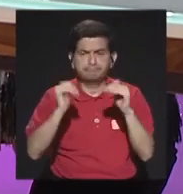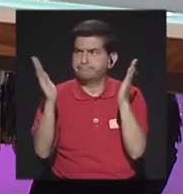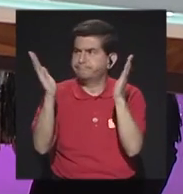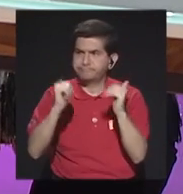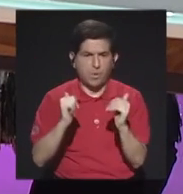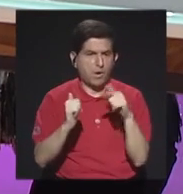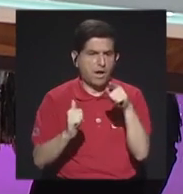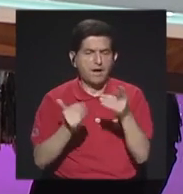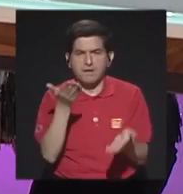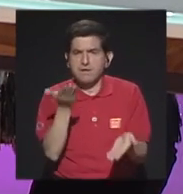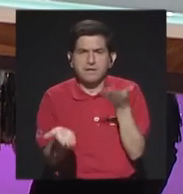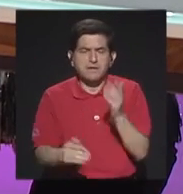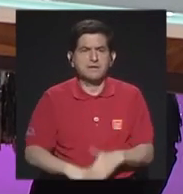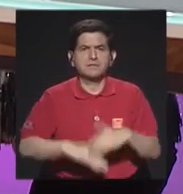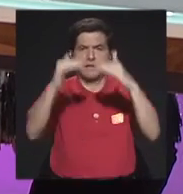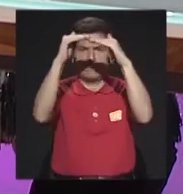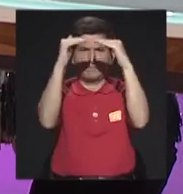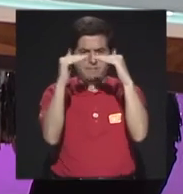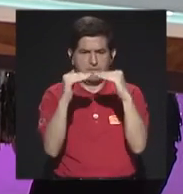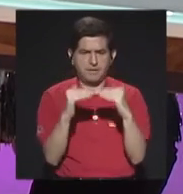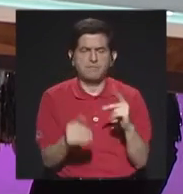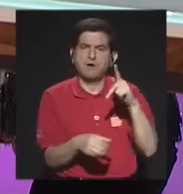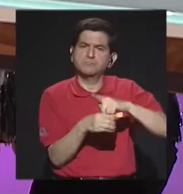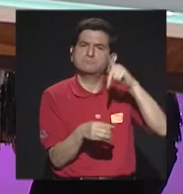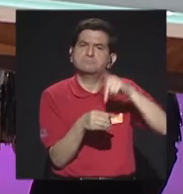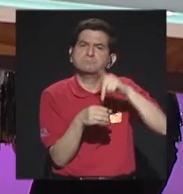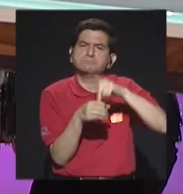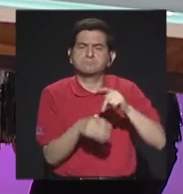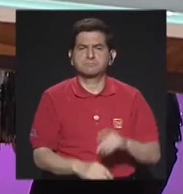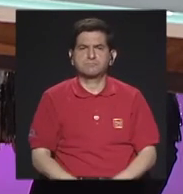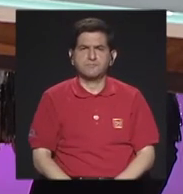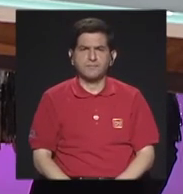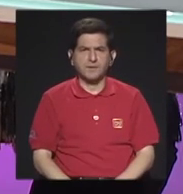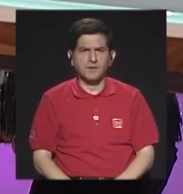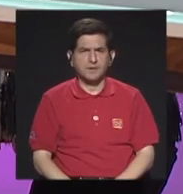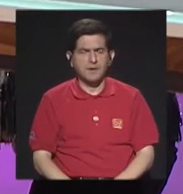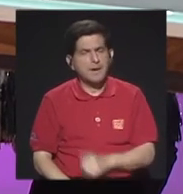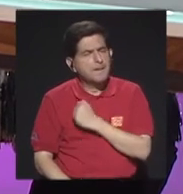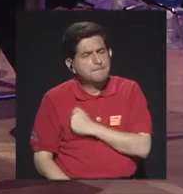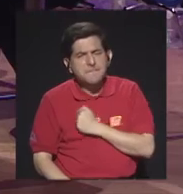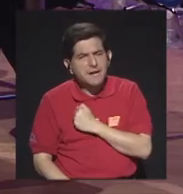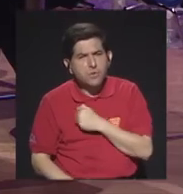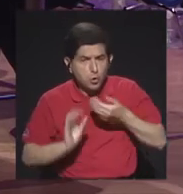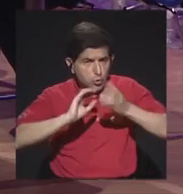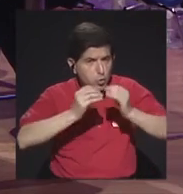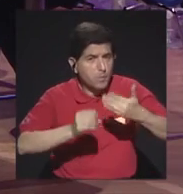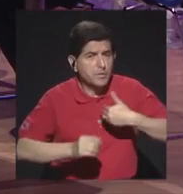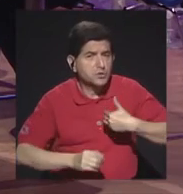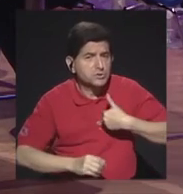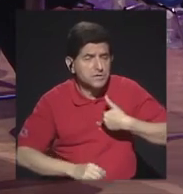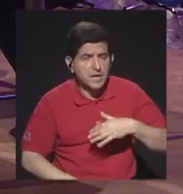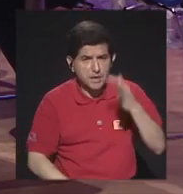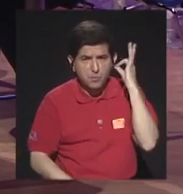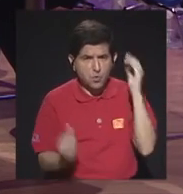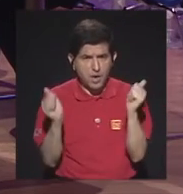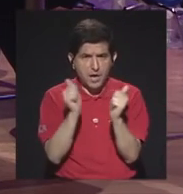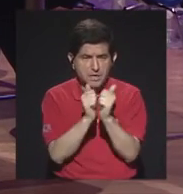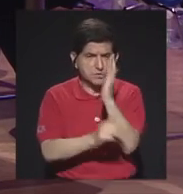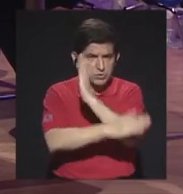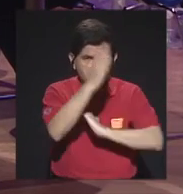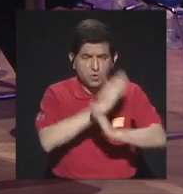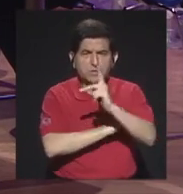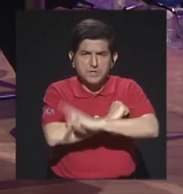pues esos niveles, digamos, de participación. Entonces, ¿tiene algunos datos de cuántas mujeres con discapacidad hay en el